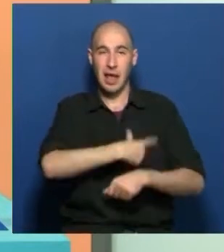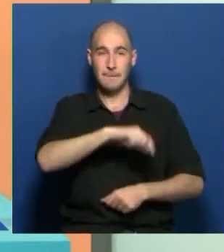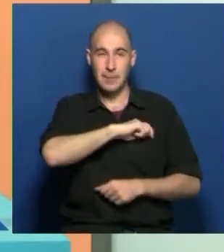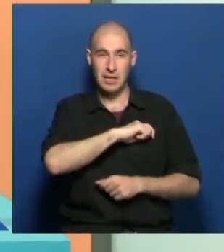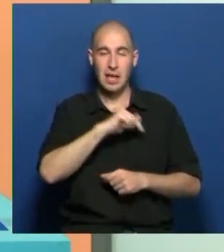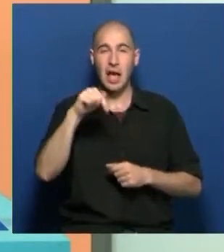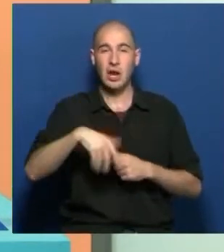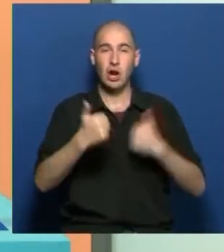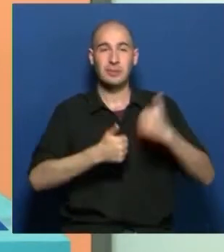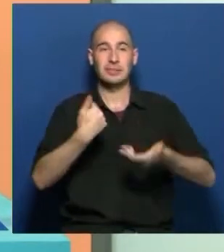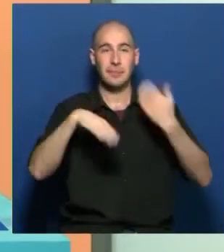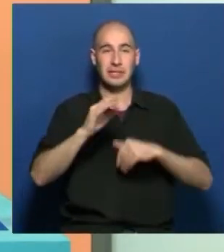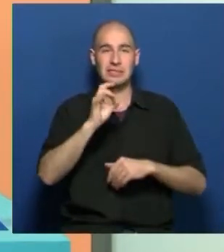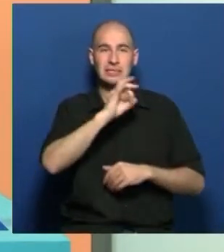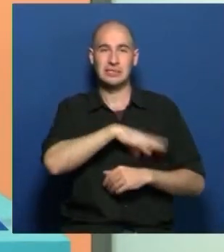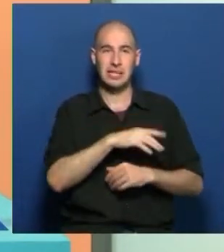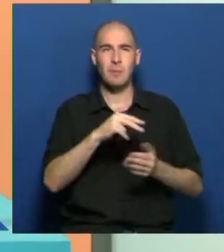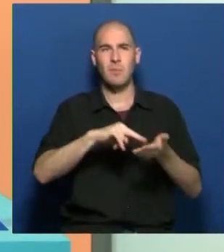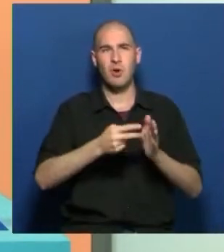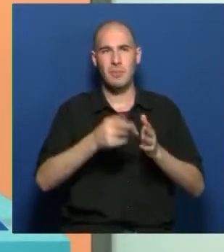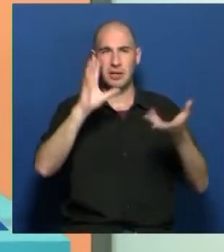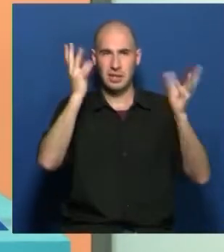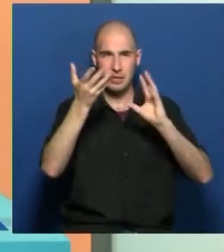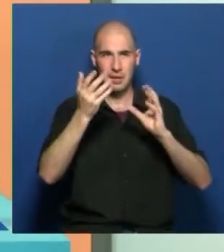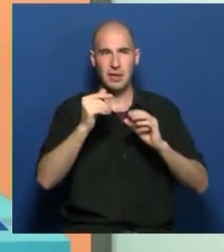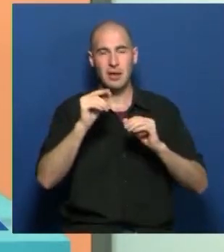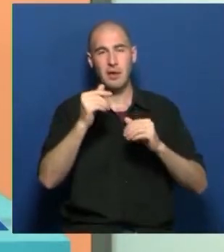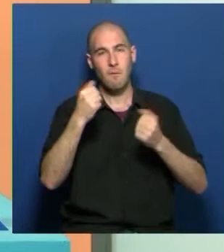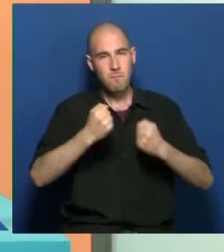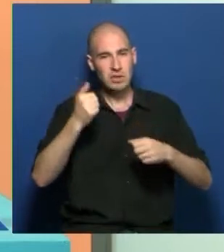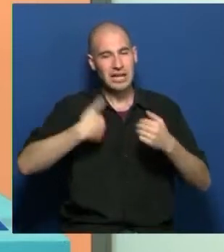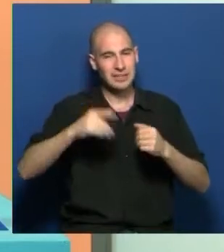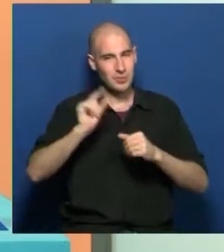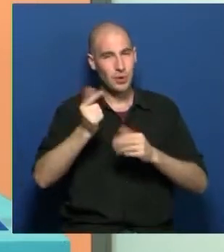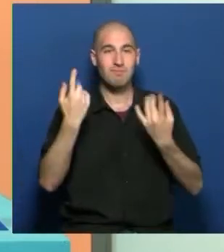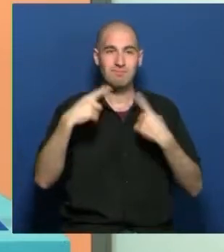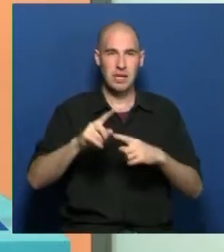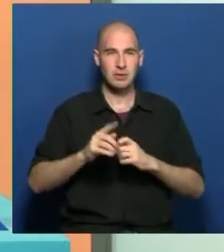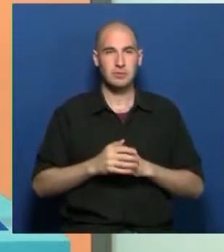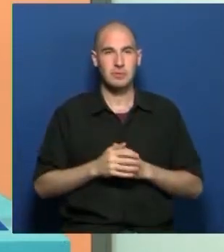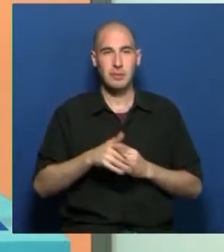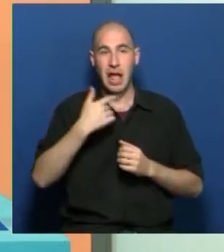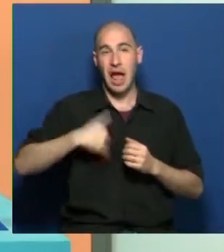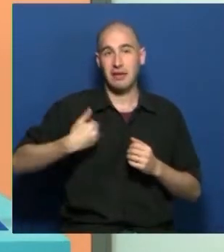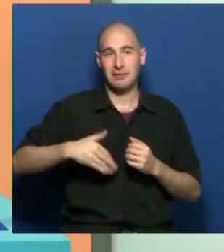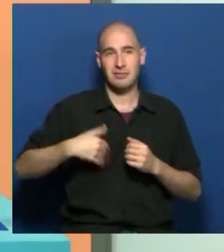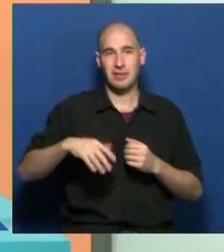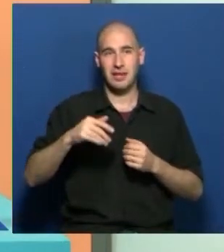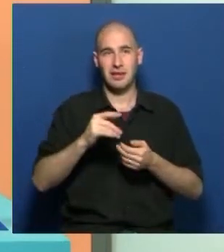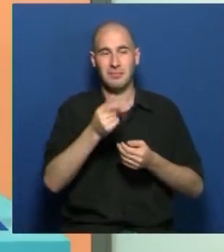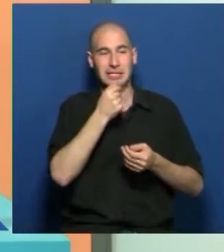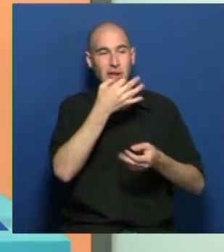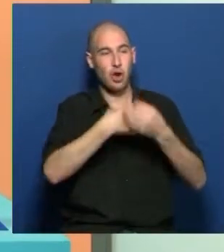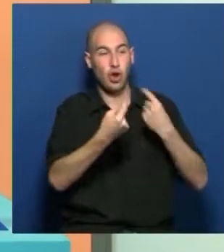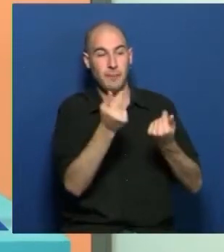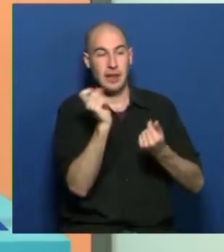el que tiene más competitivo. Chile está teniendo un problema climatológico no tan fuerte como el de Argentina, pero entre que Argentina le vació un poco los stocks el